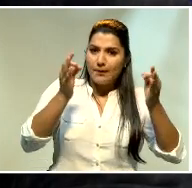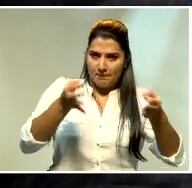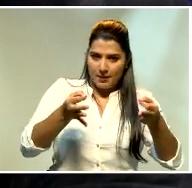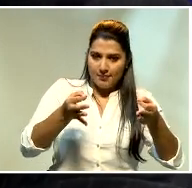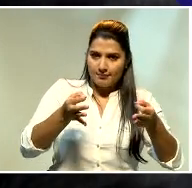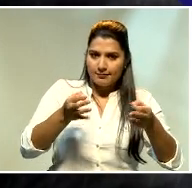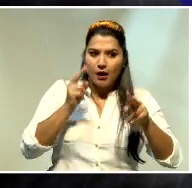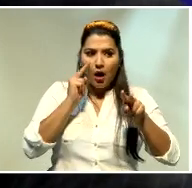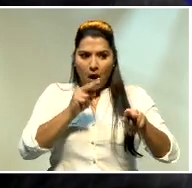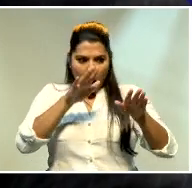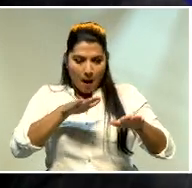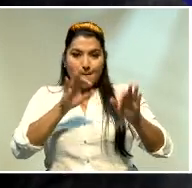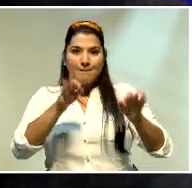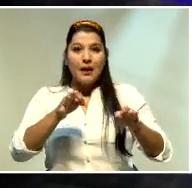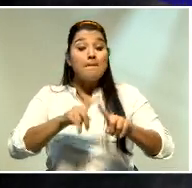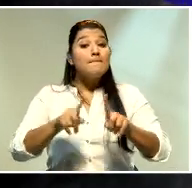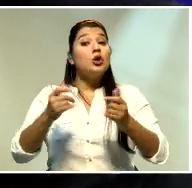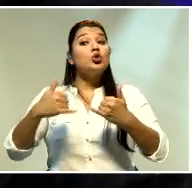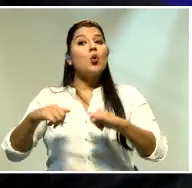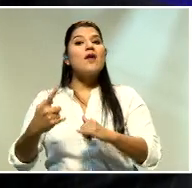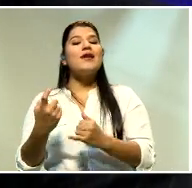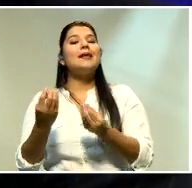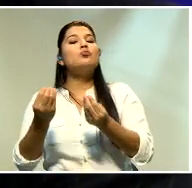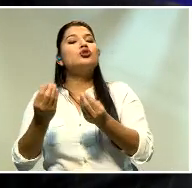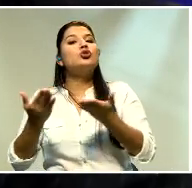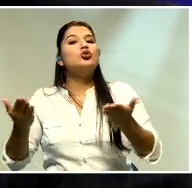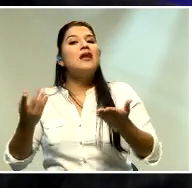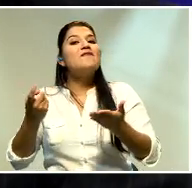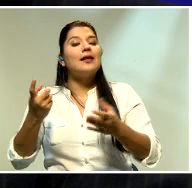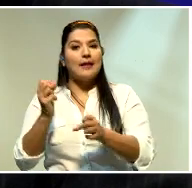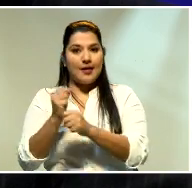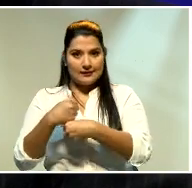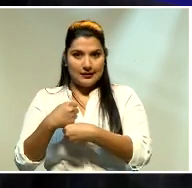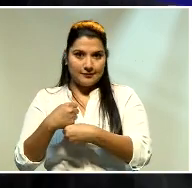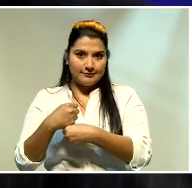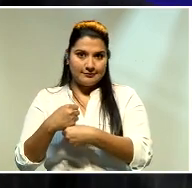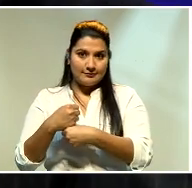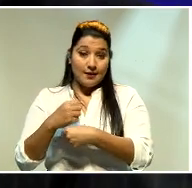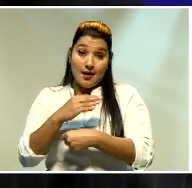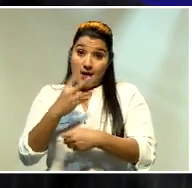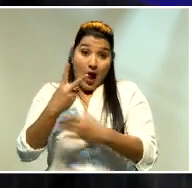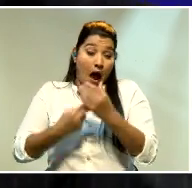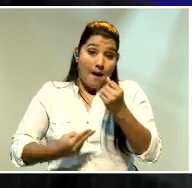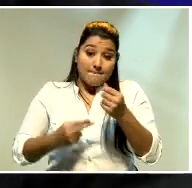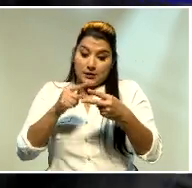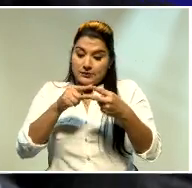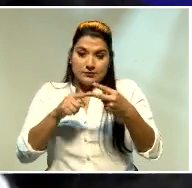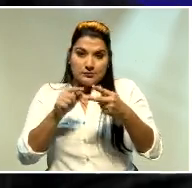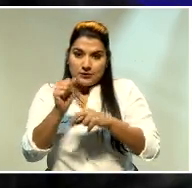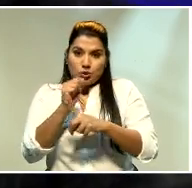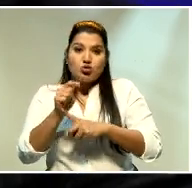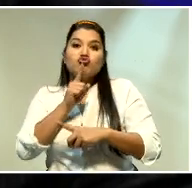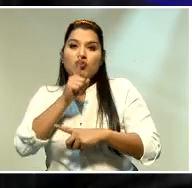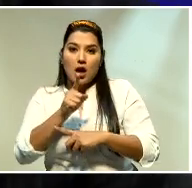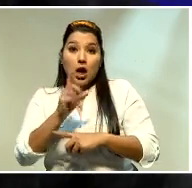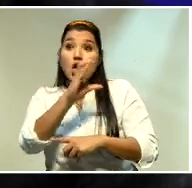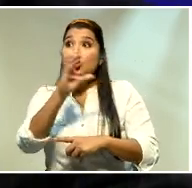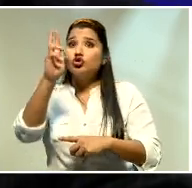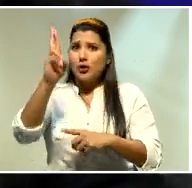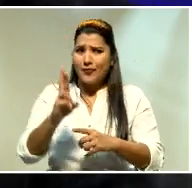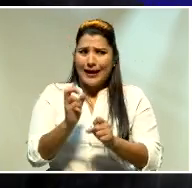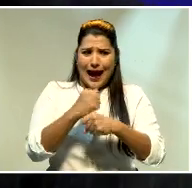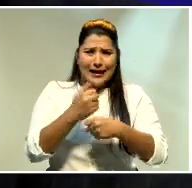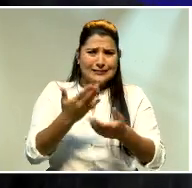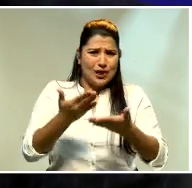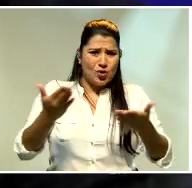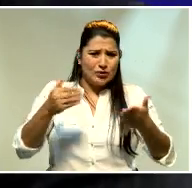muchos campos que hay que hacer. Coexistimos con eso. Y ambas son realidades. Costa Rica ha hecho cosas en materia ambiental que